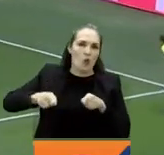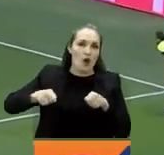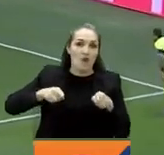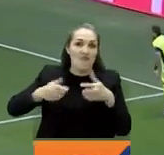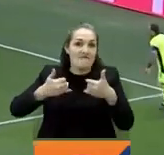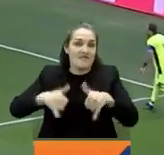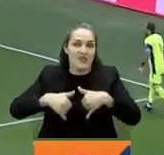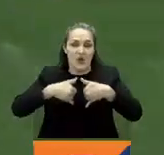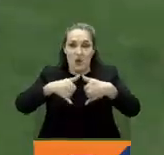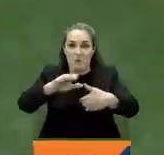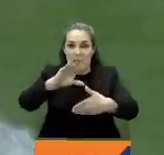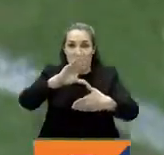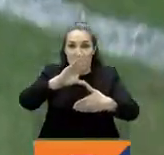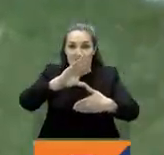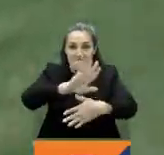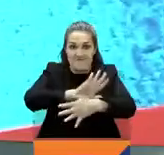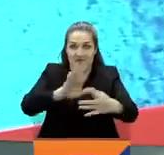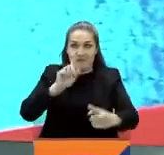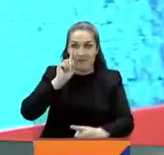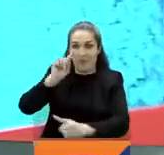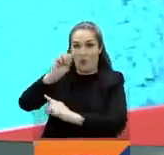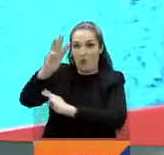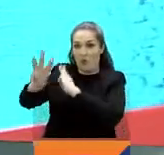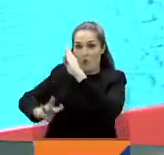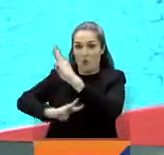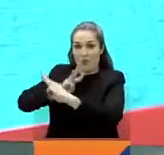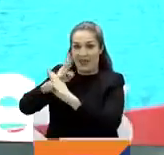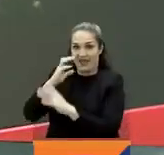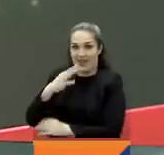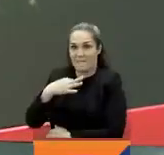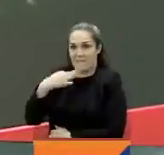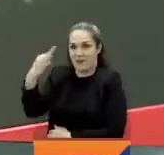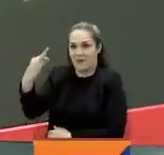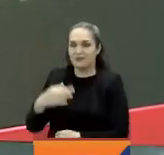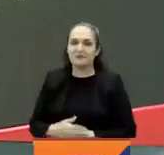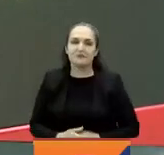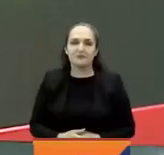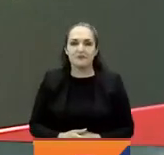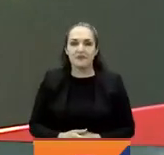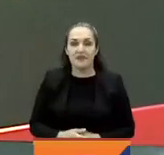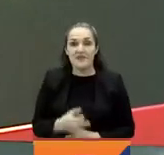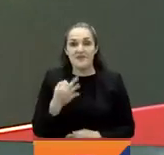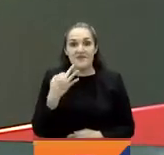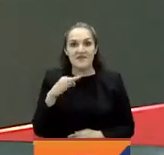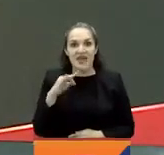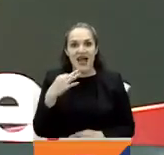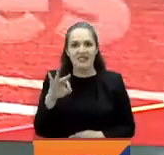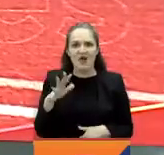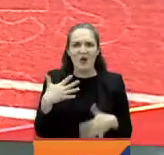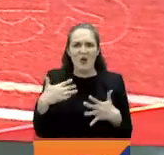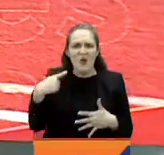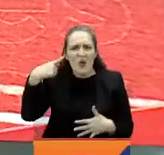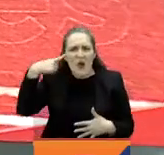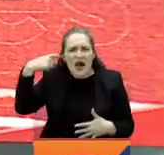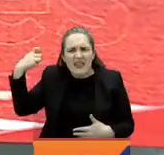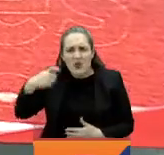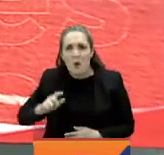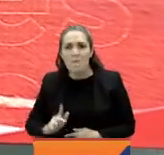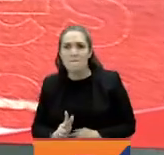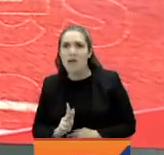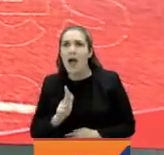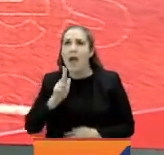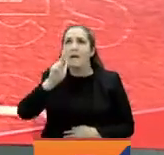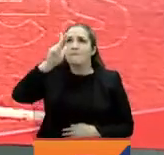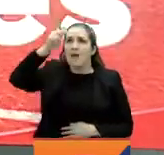y seguirá el camino a Qatar. La etapa 11 del Tour de Francia tuvo como reto la doble subida al